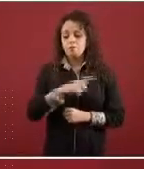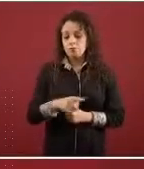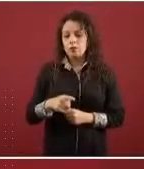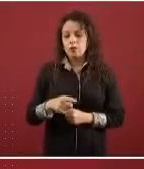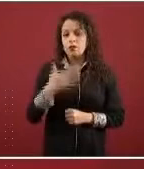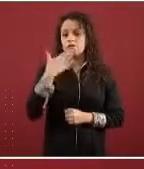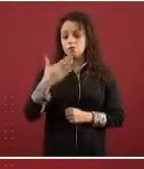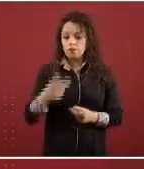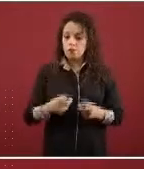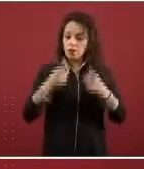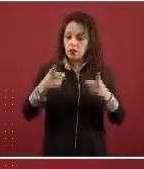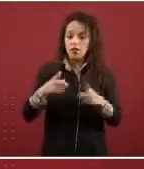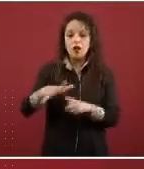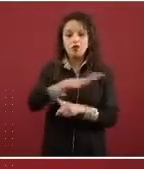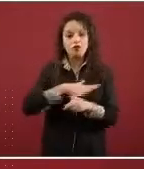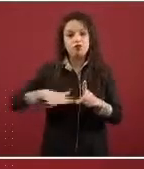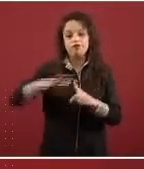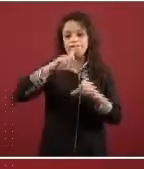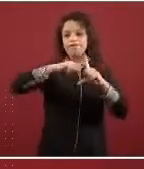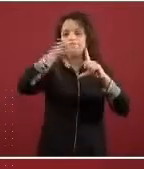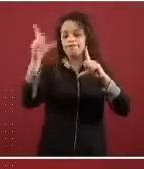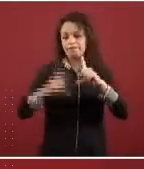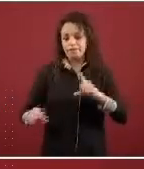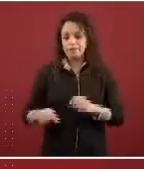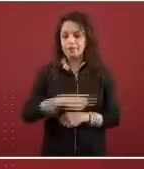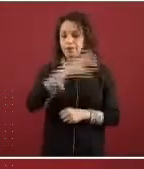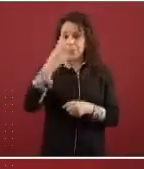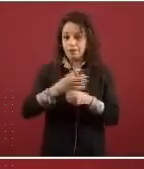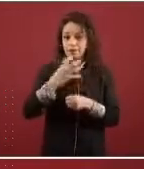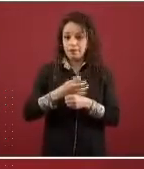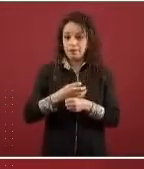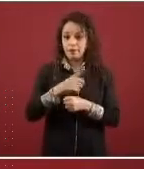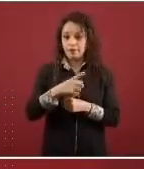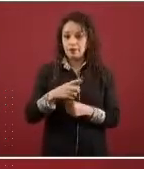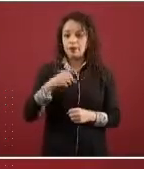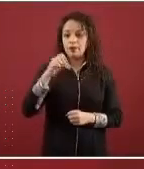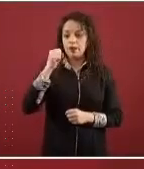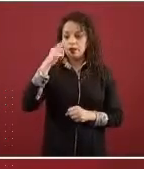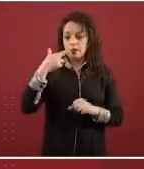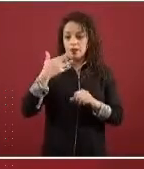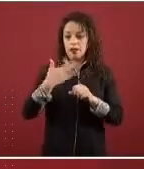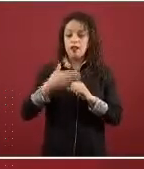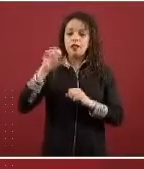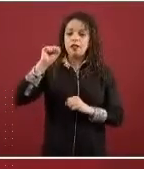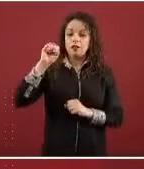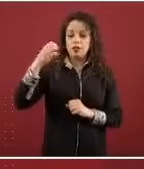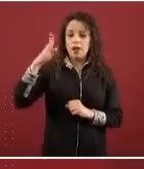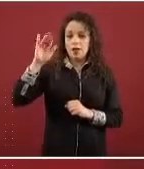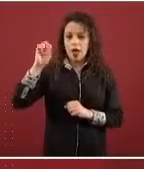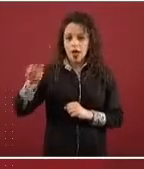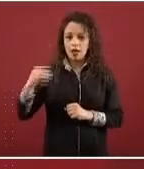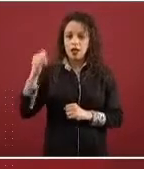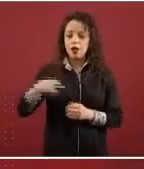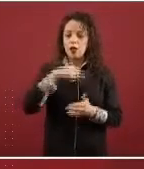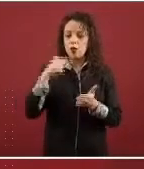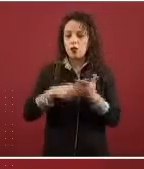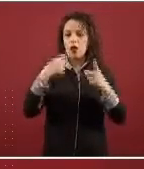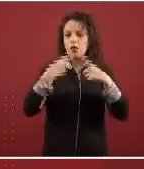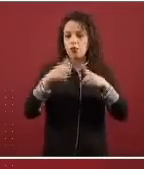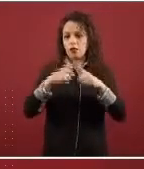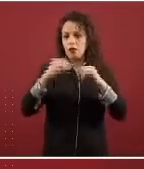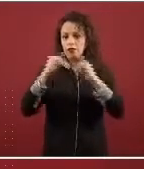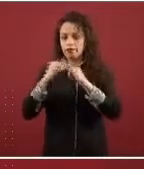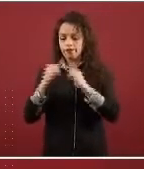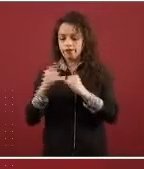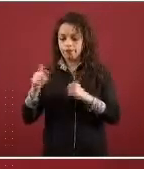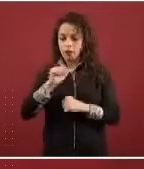la población. 4. A la Secretaría de Bienestar, del Trabajo y Previsión Social y aquellas dependencias que tengan atribuciones en la